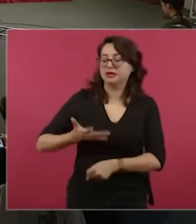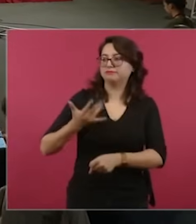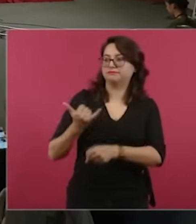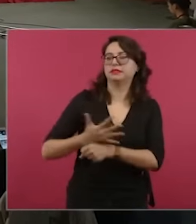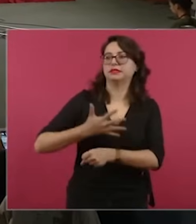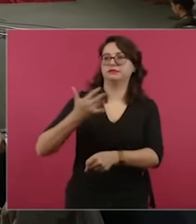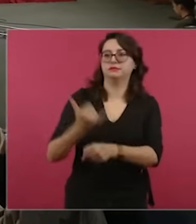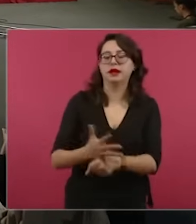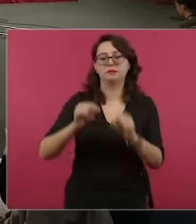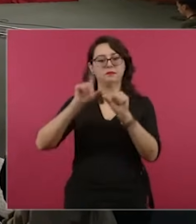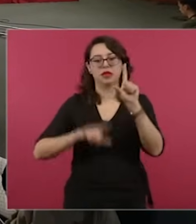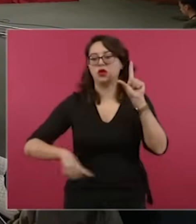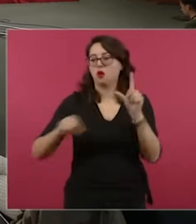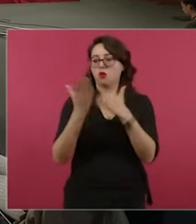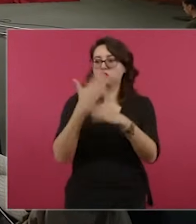democracia.